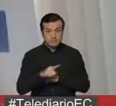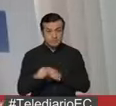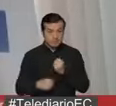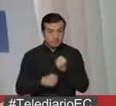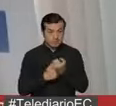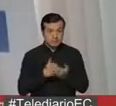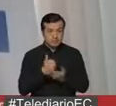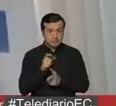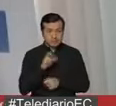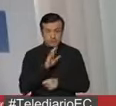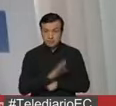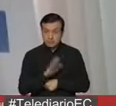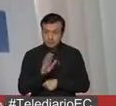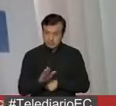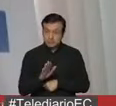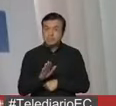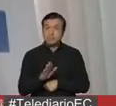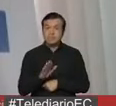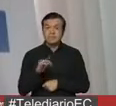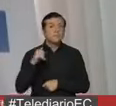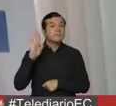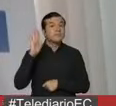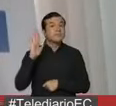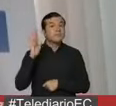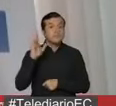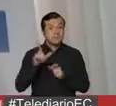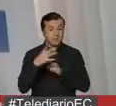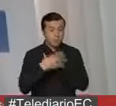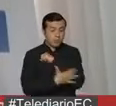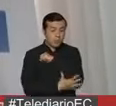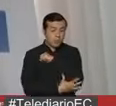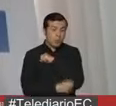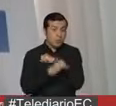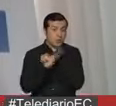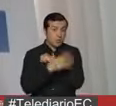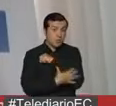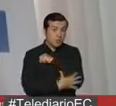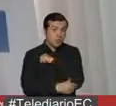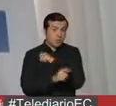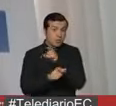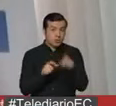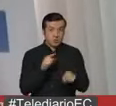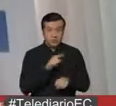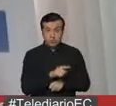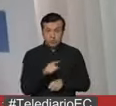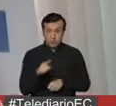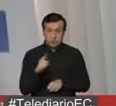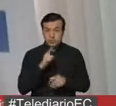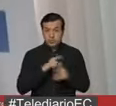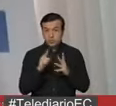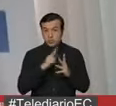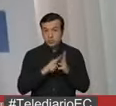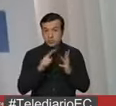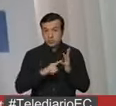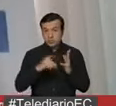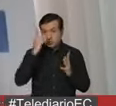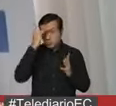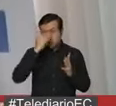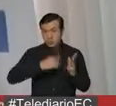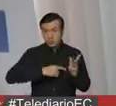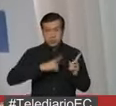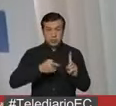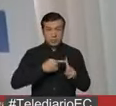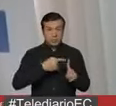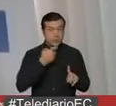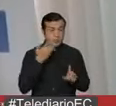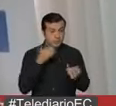a la población, principalmente pobre, que es la más afectada, con diferentes medidas, ¿no? Por un lado,